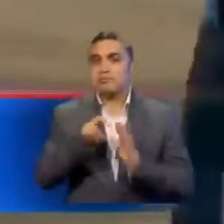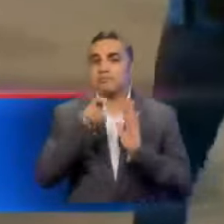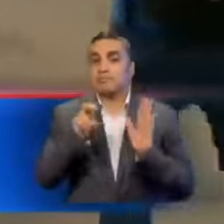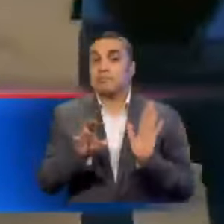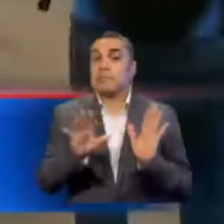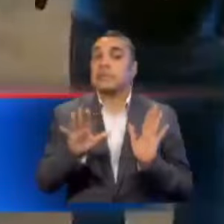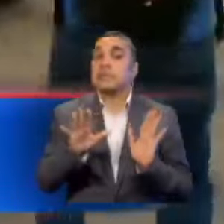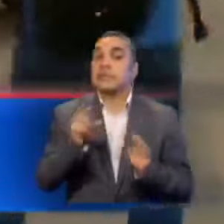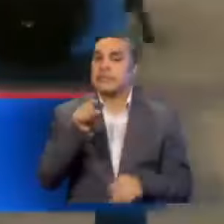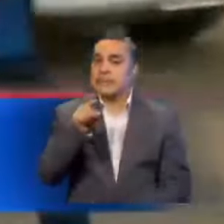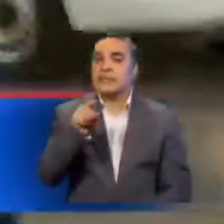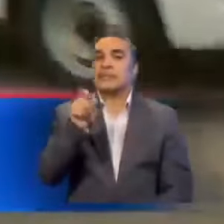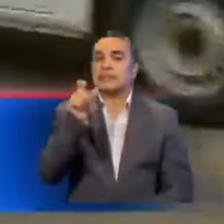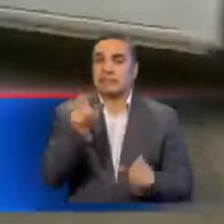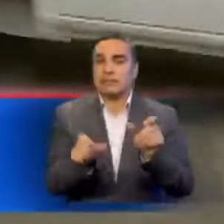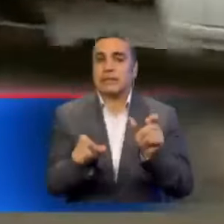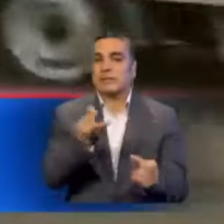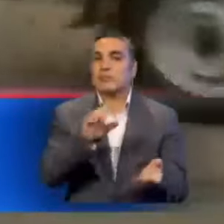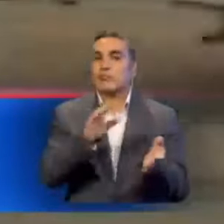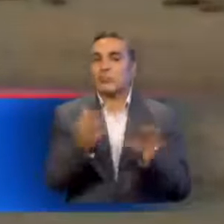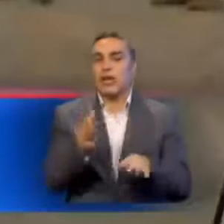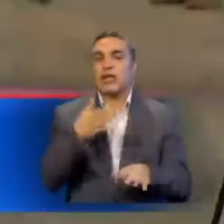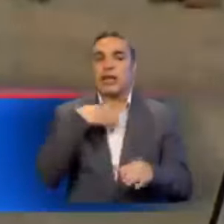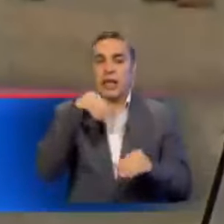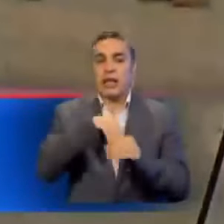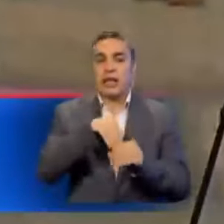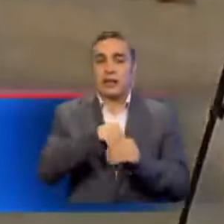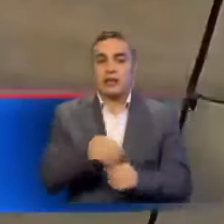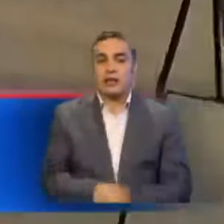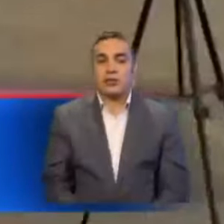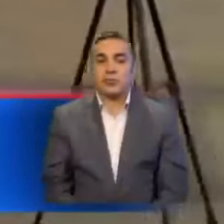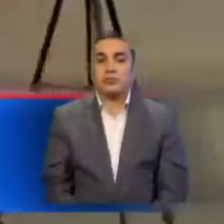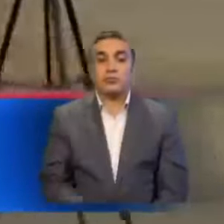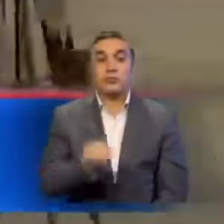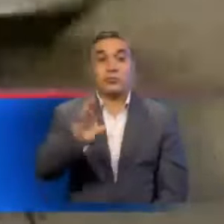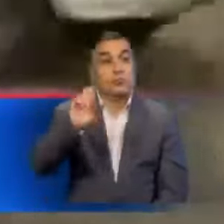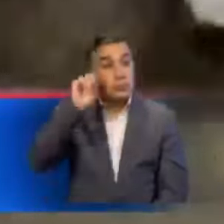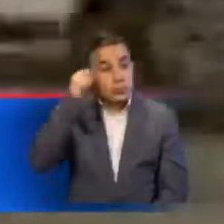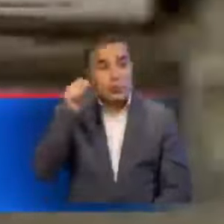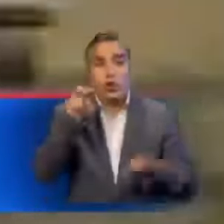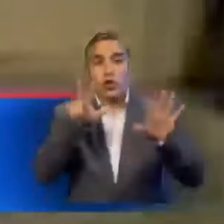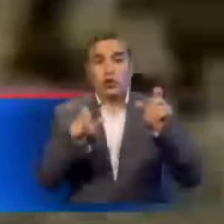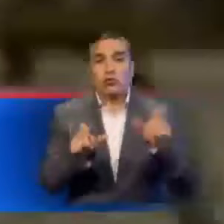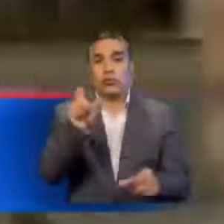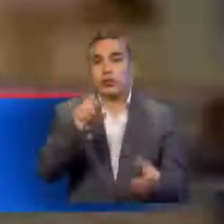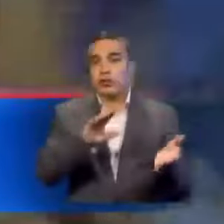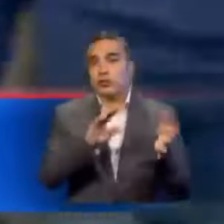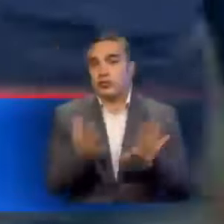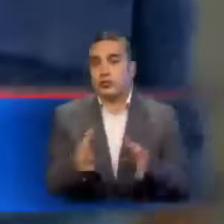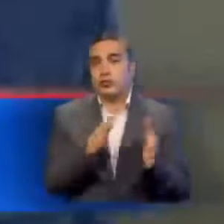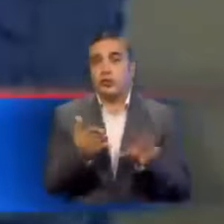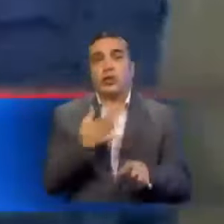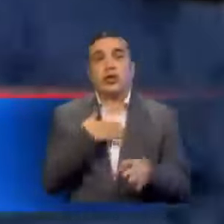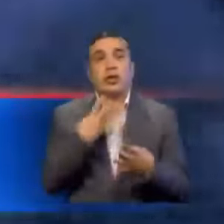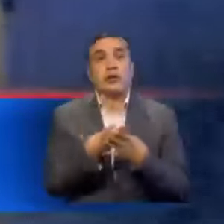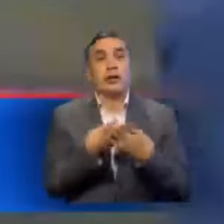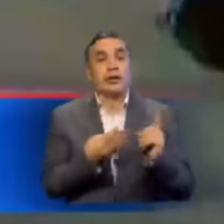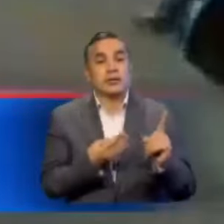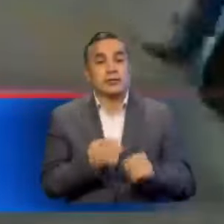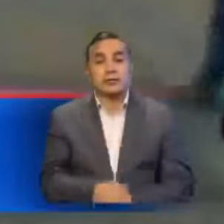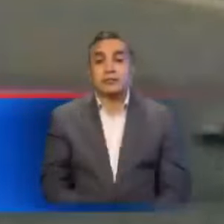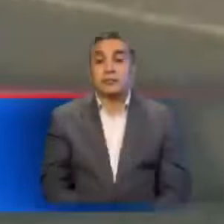decir, ahí van los cuerpos de las personas fallecidas. Recordemos, 8 personas fallecidas de los privados de